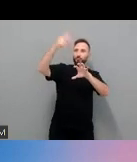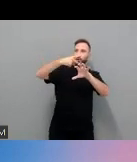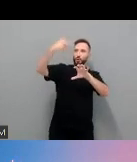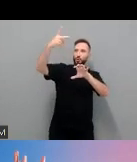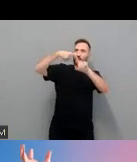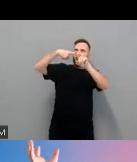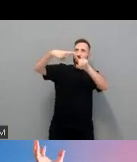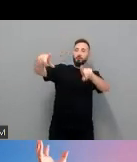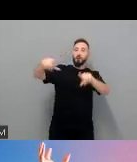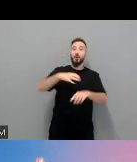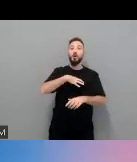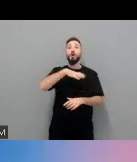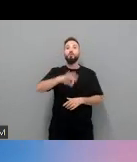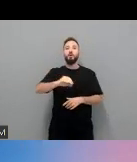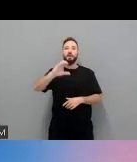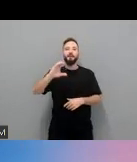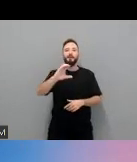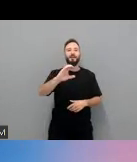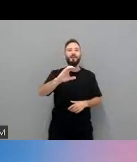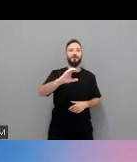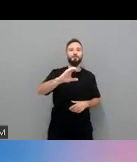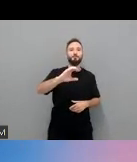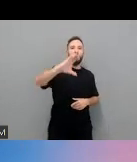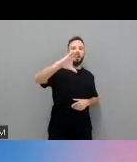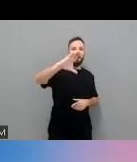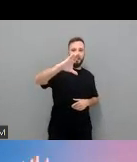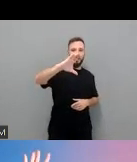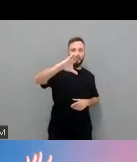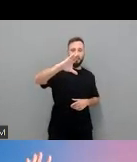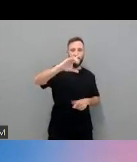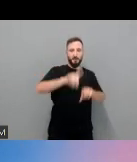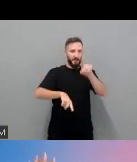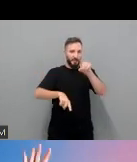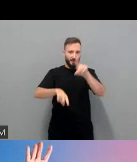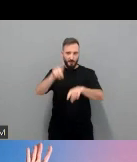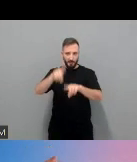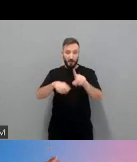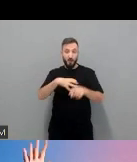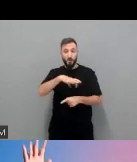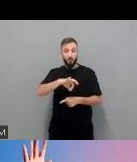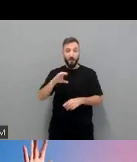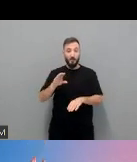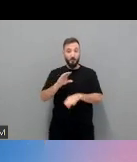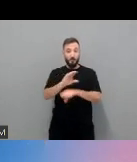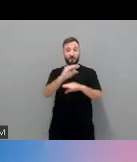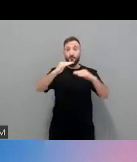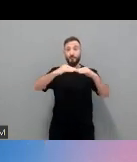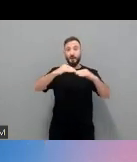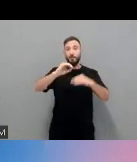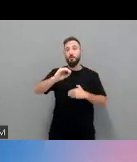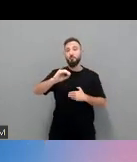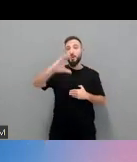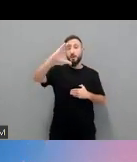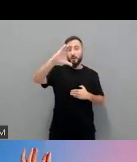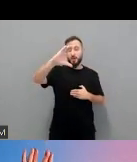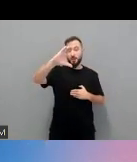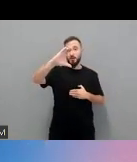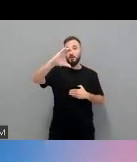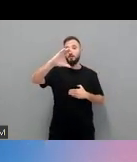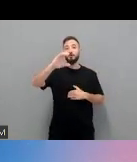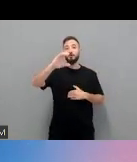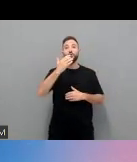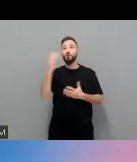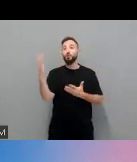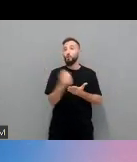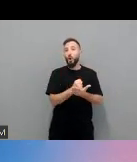puede aumentar esa financiación. Puede aumentarla mucho más o aumentar, si no todo,